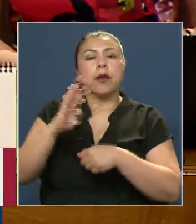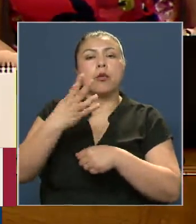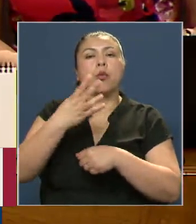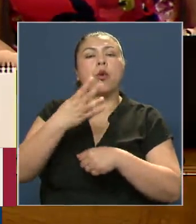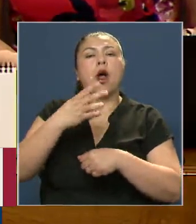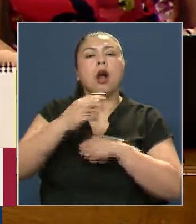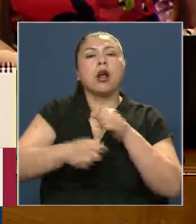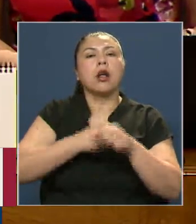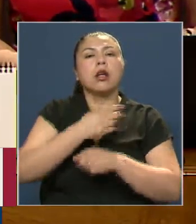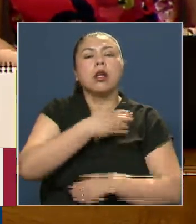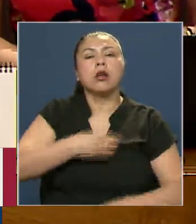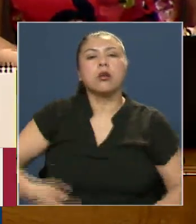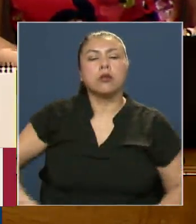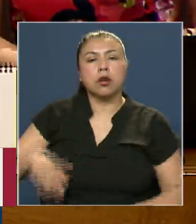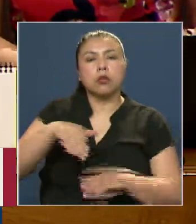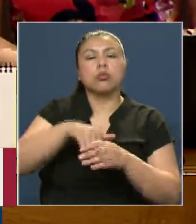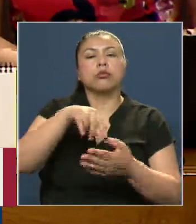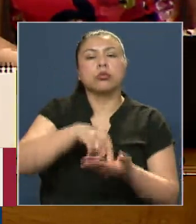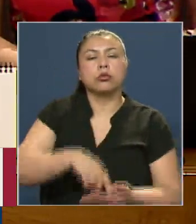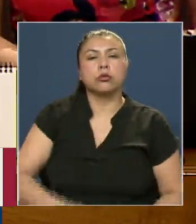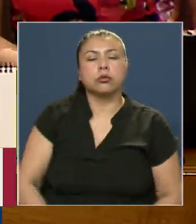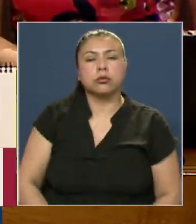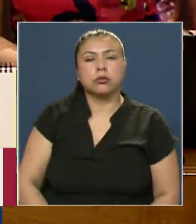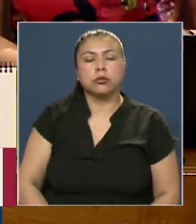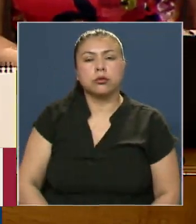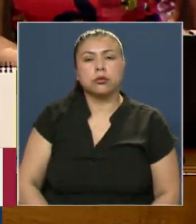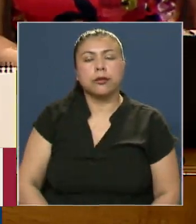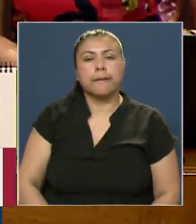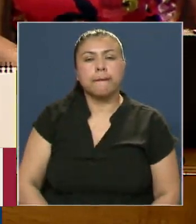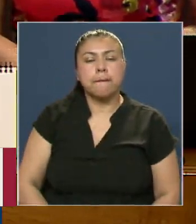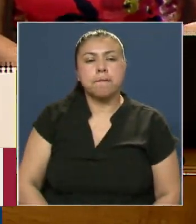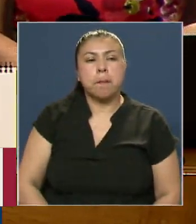el gobierno. En votación.